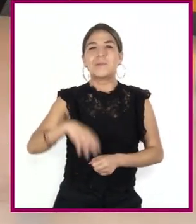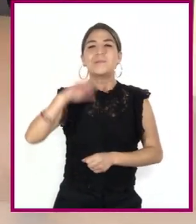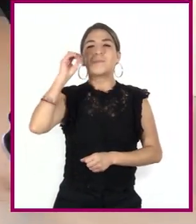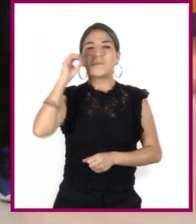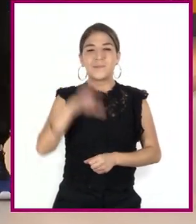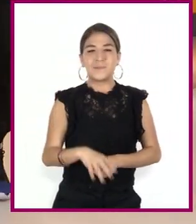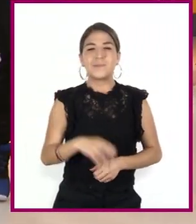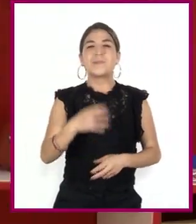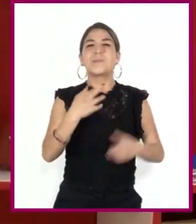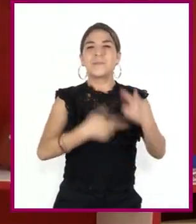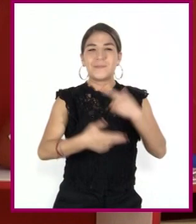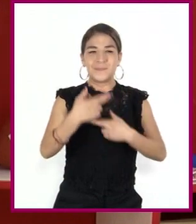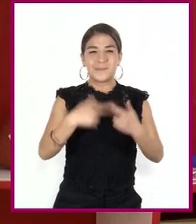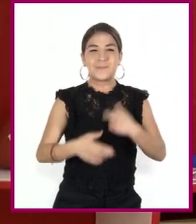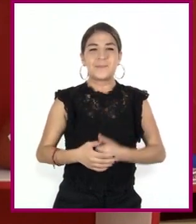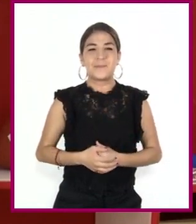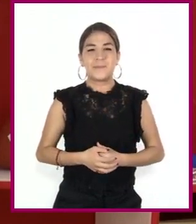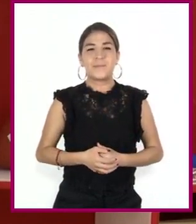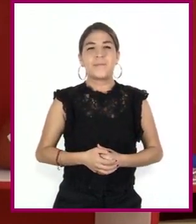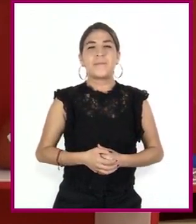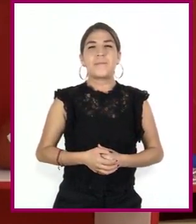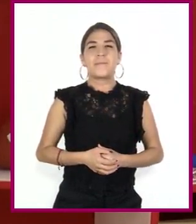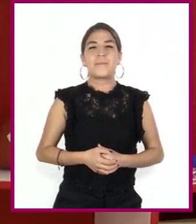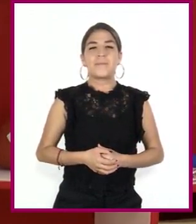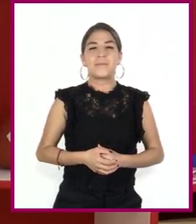a recuperarnos.